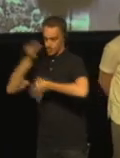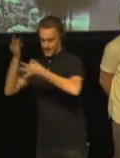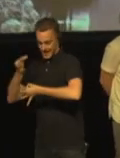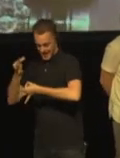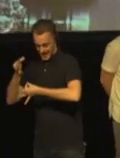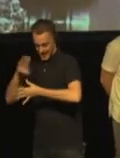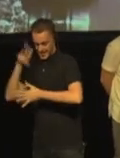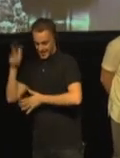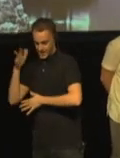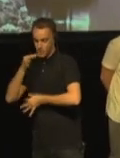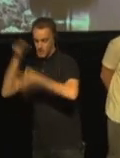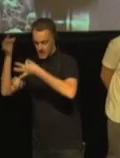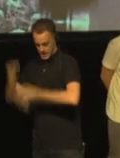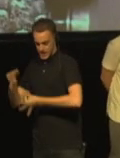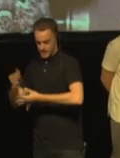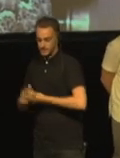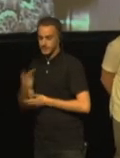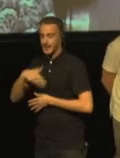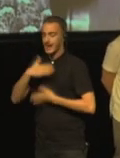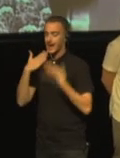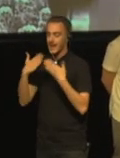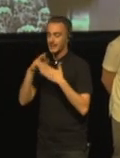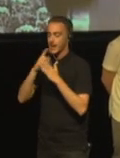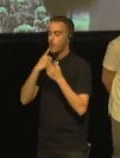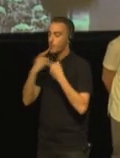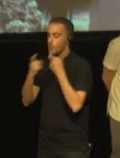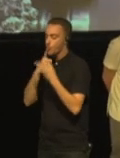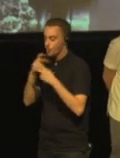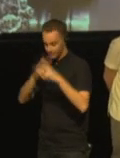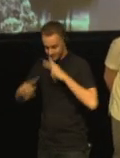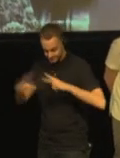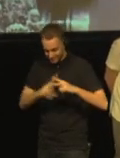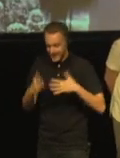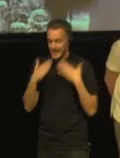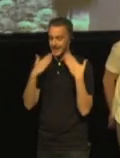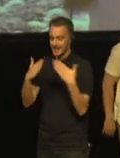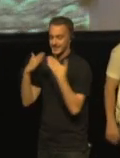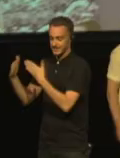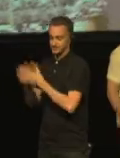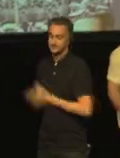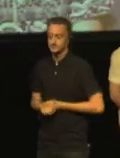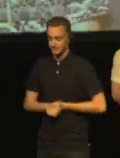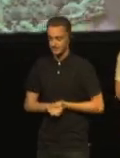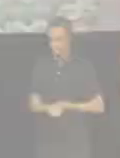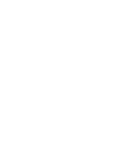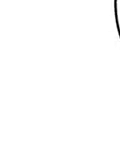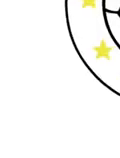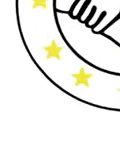todos los que hayan respondido el cuestionario y que hayan formado parte de la encuesta. Muchísimas gracias. Gracias.